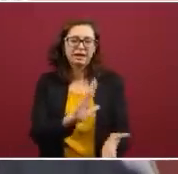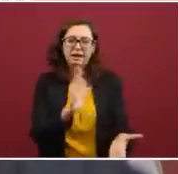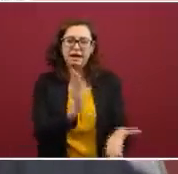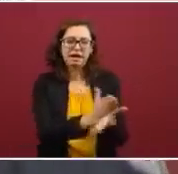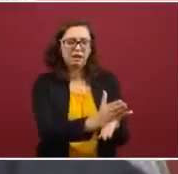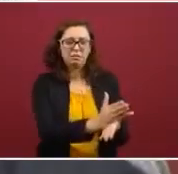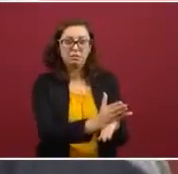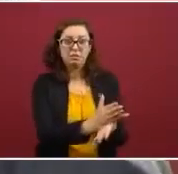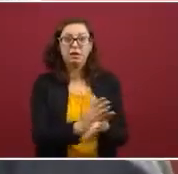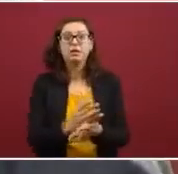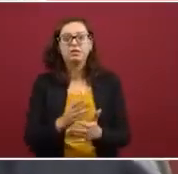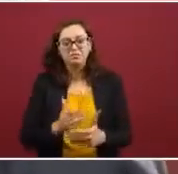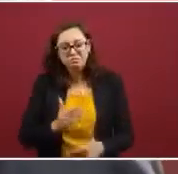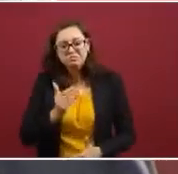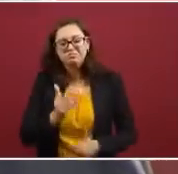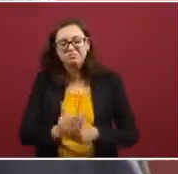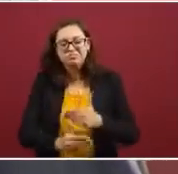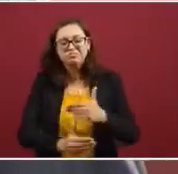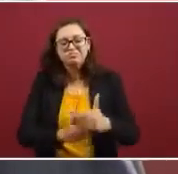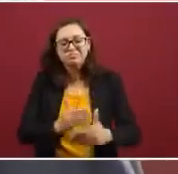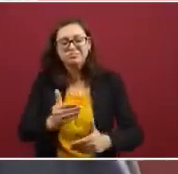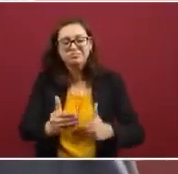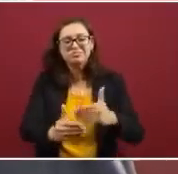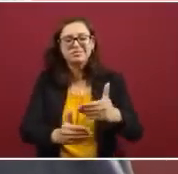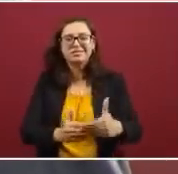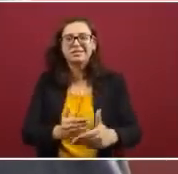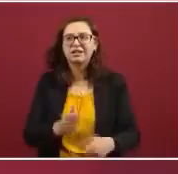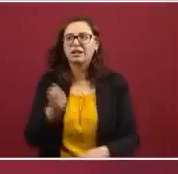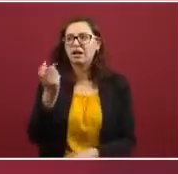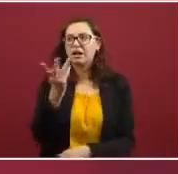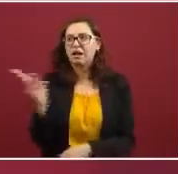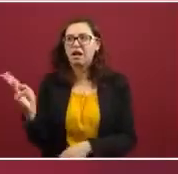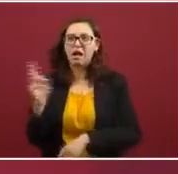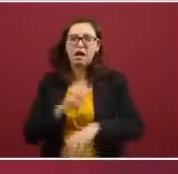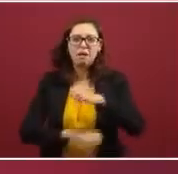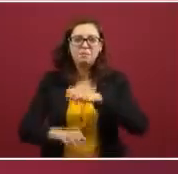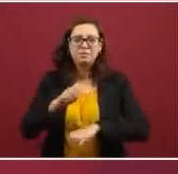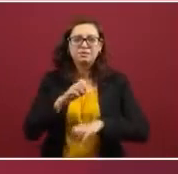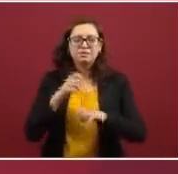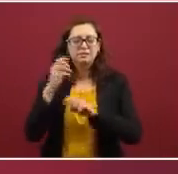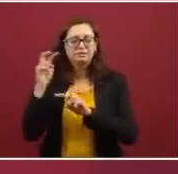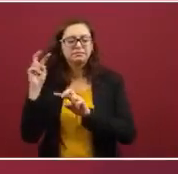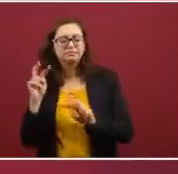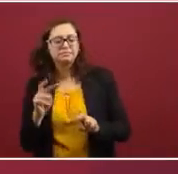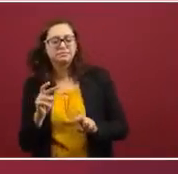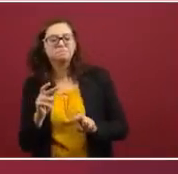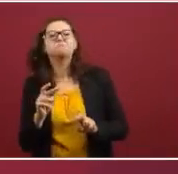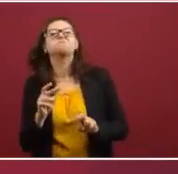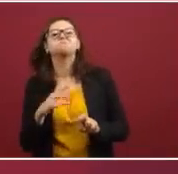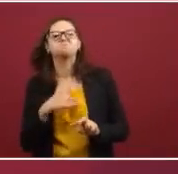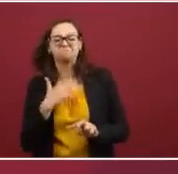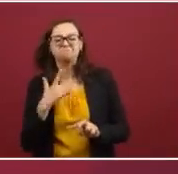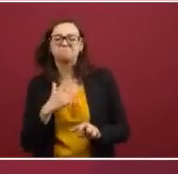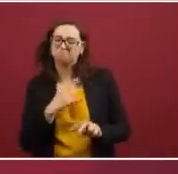confianza, como ya se empieza a percibir, para que